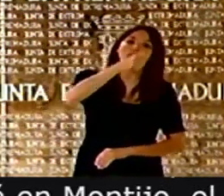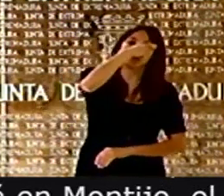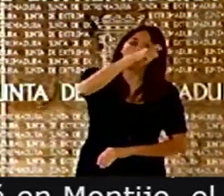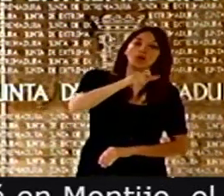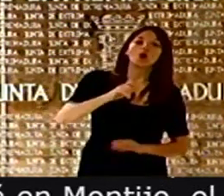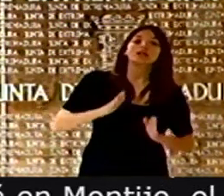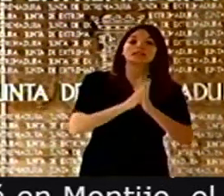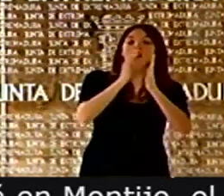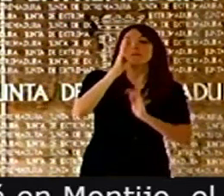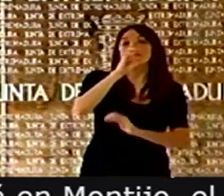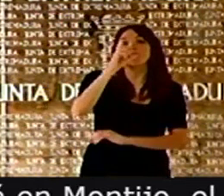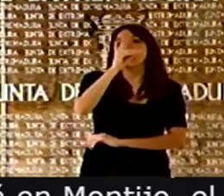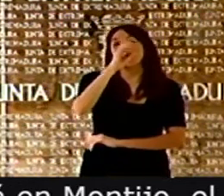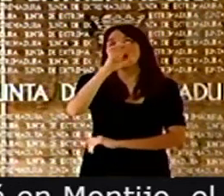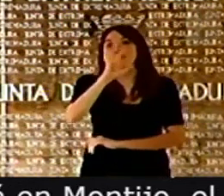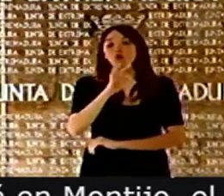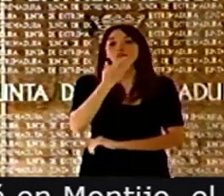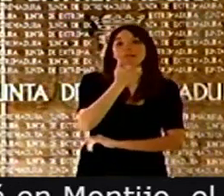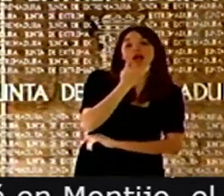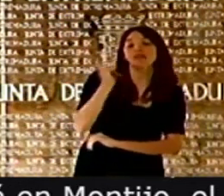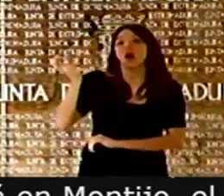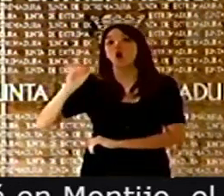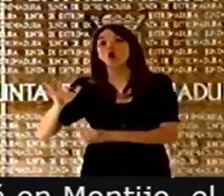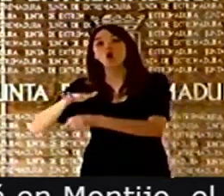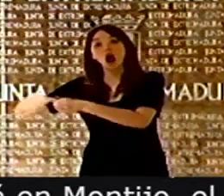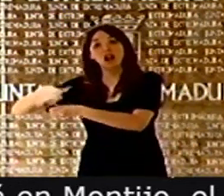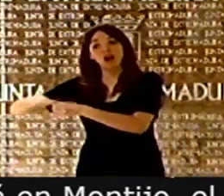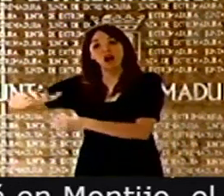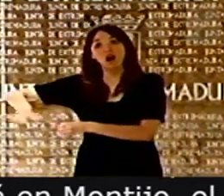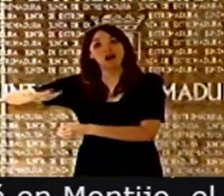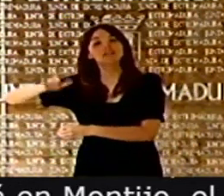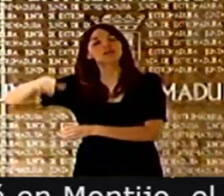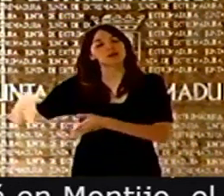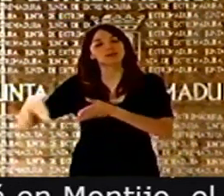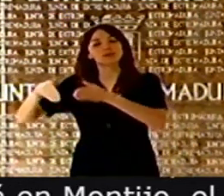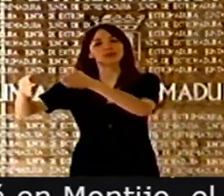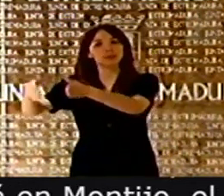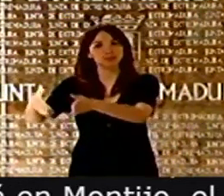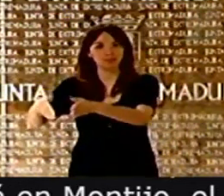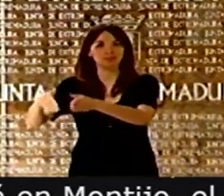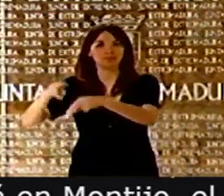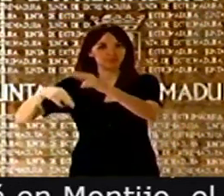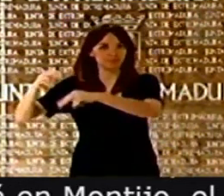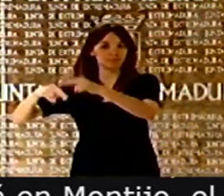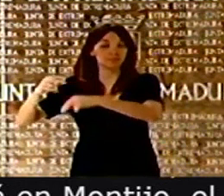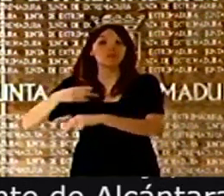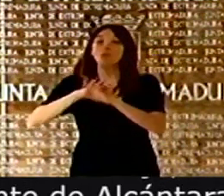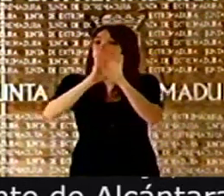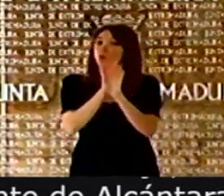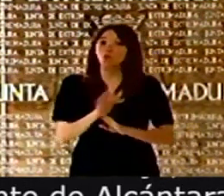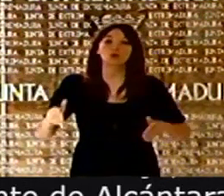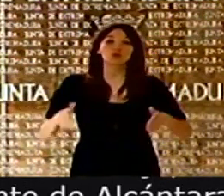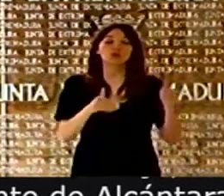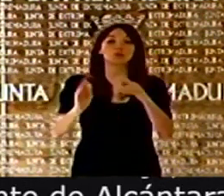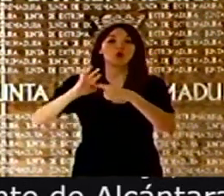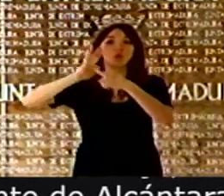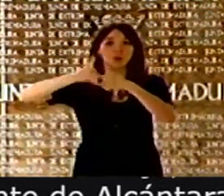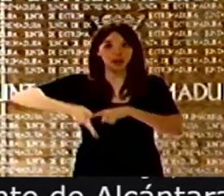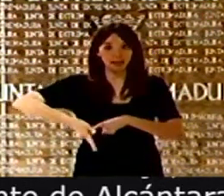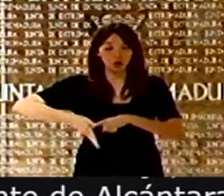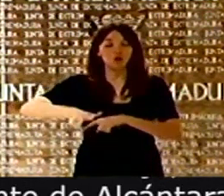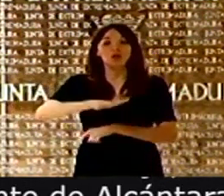euros y el camino de Membrío en San Vicente de Alcántara por más de 170.000 euros. Y, por último, el camino del Molino en la localidad